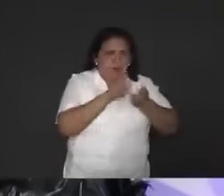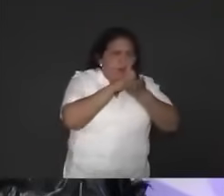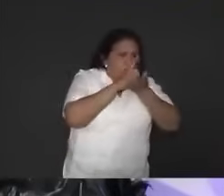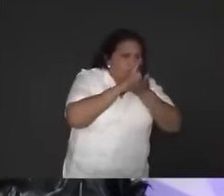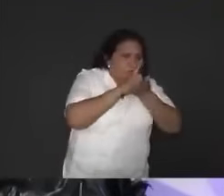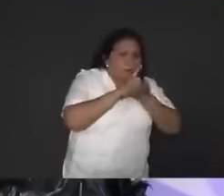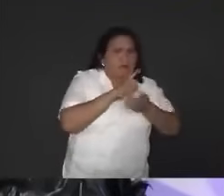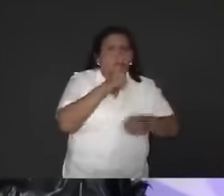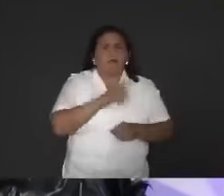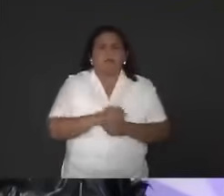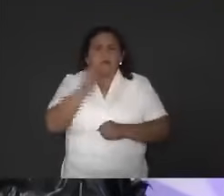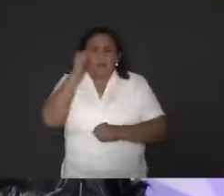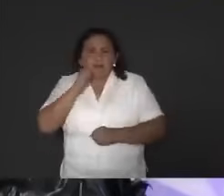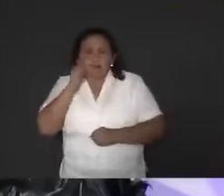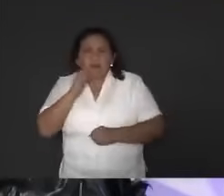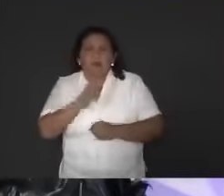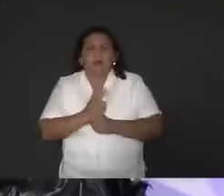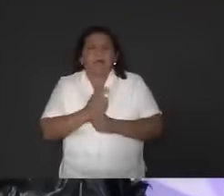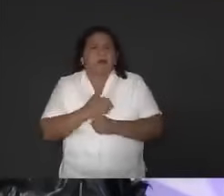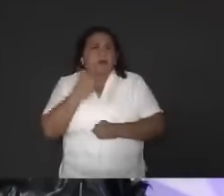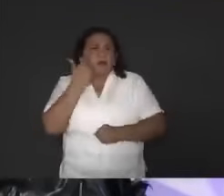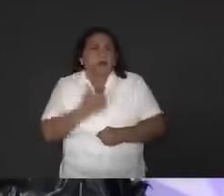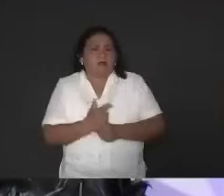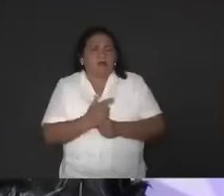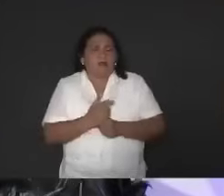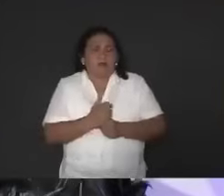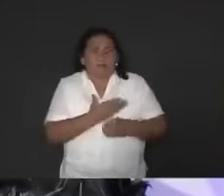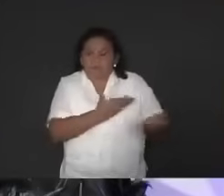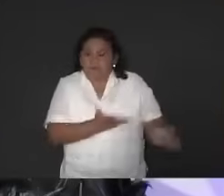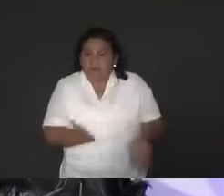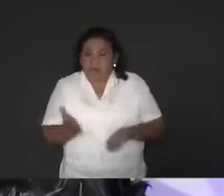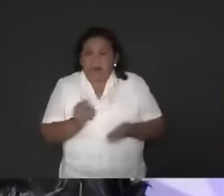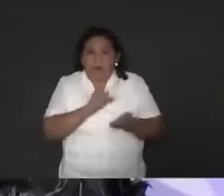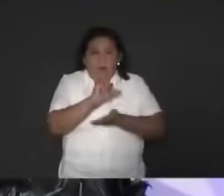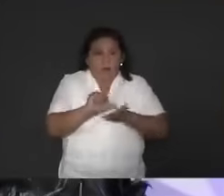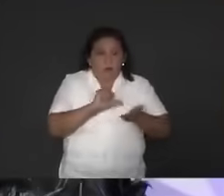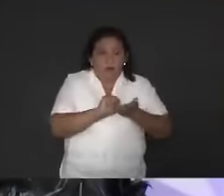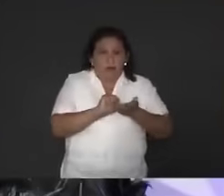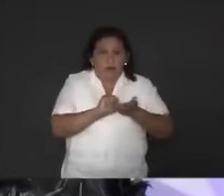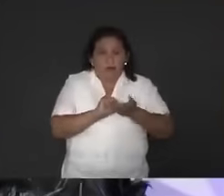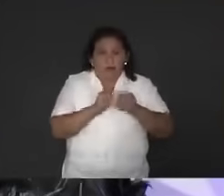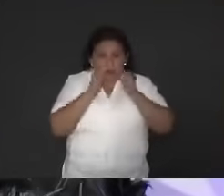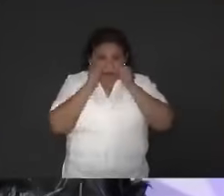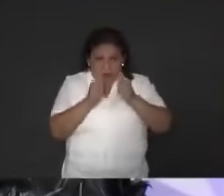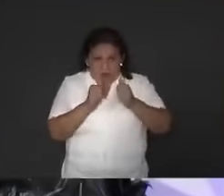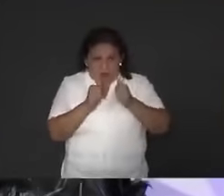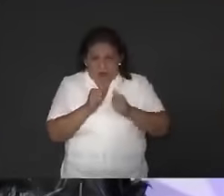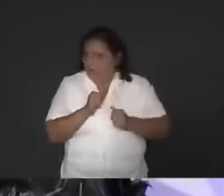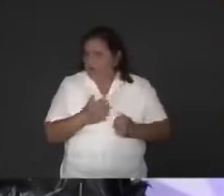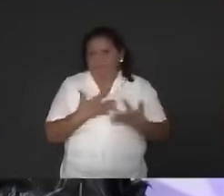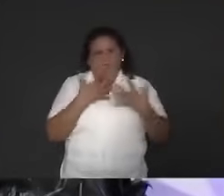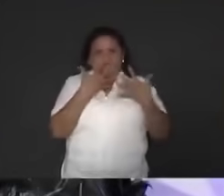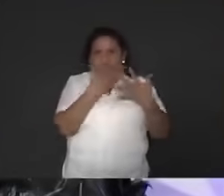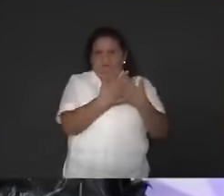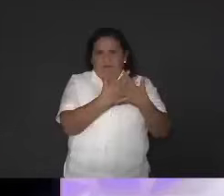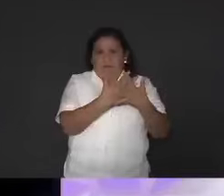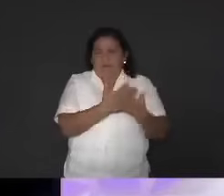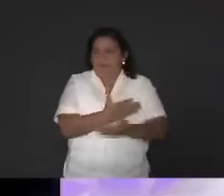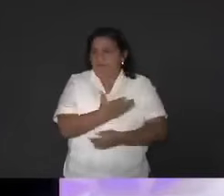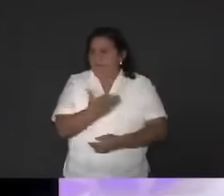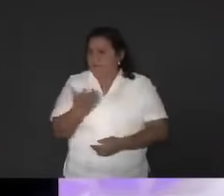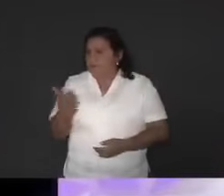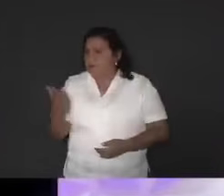drogas, siempre va a preferir que se le mande a un centro de rehabilitación y no a una cárcel. Gracias, candidata. ¿Alguien más?